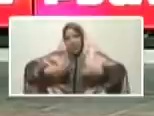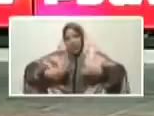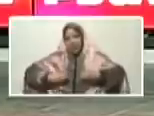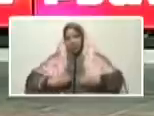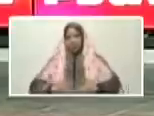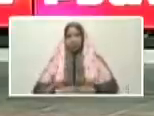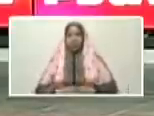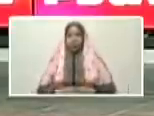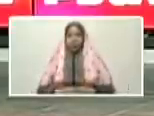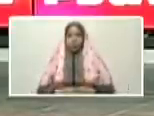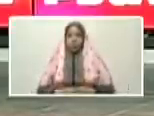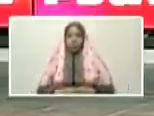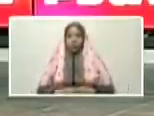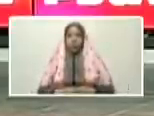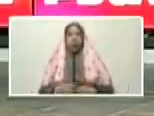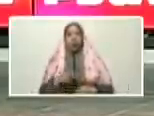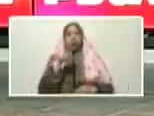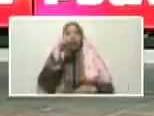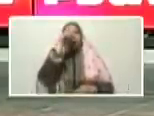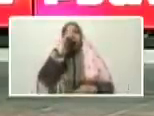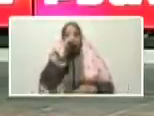yo les arde